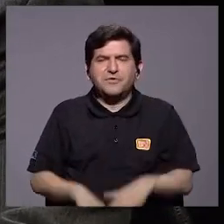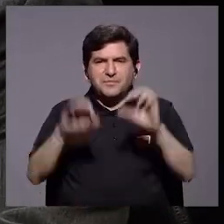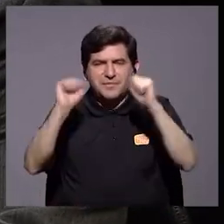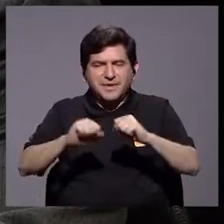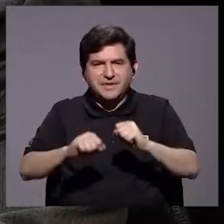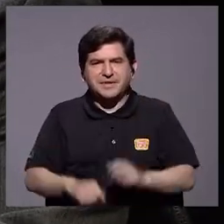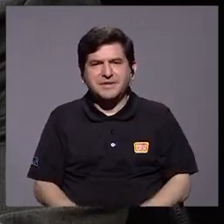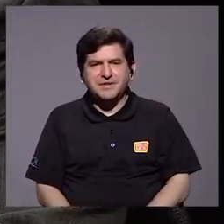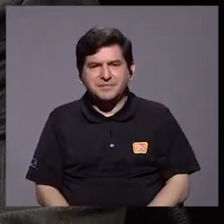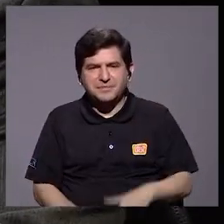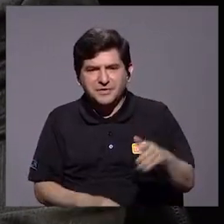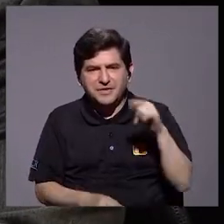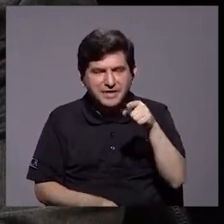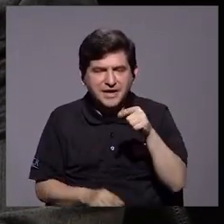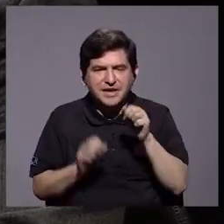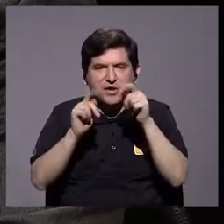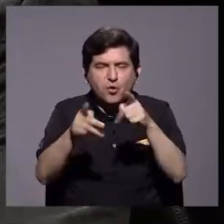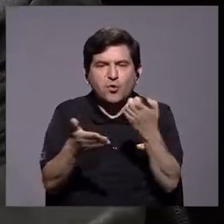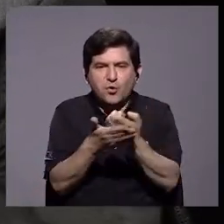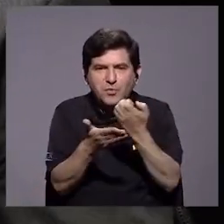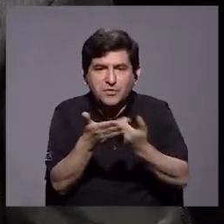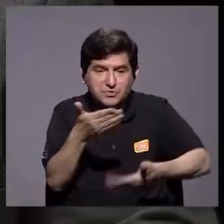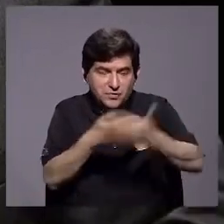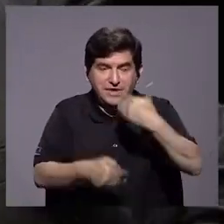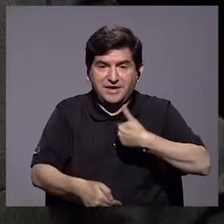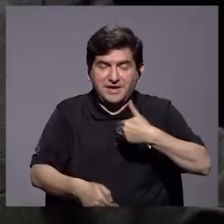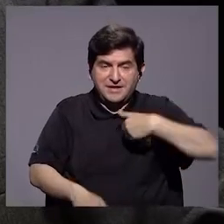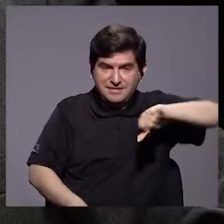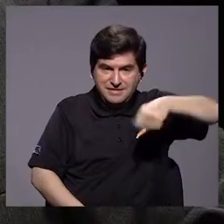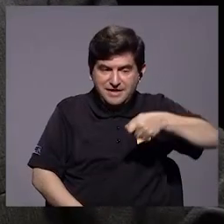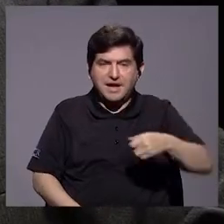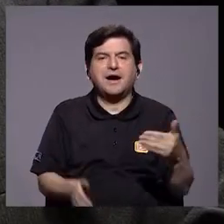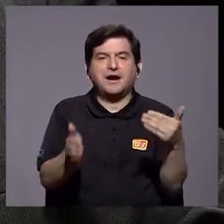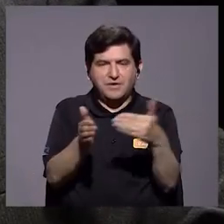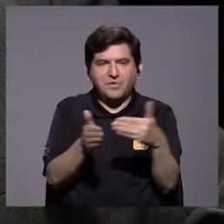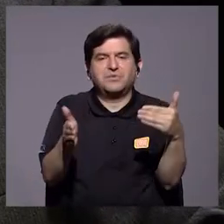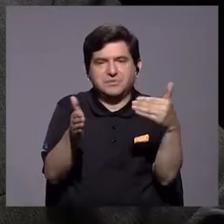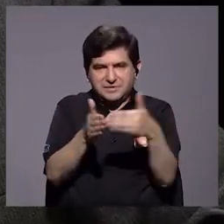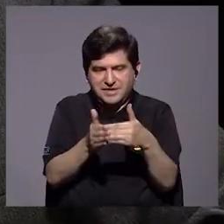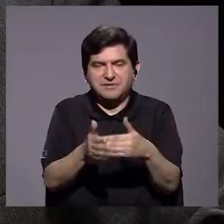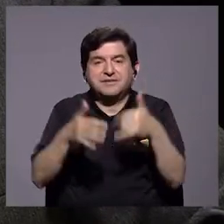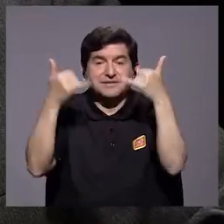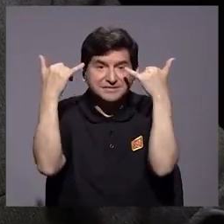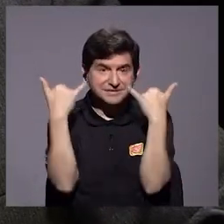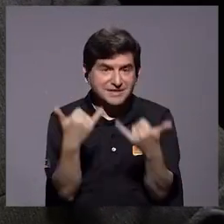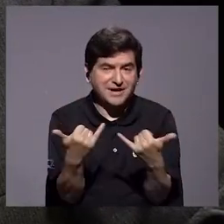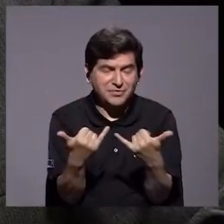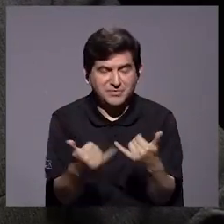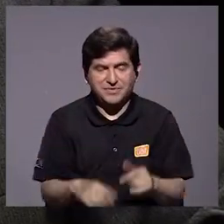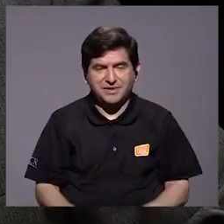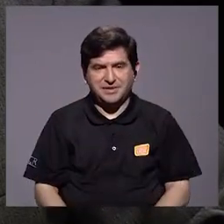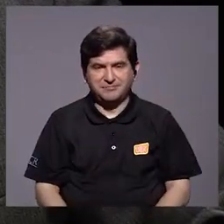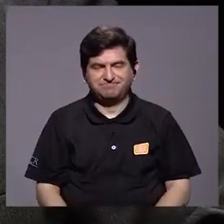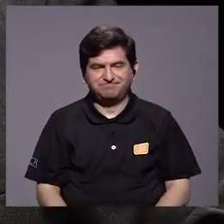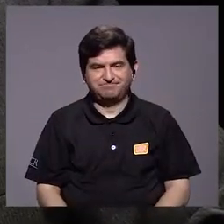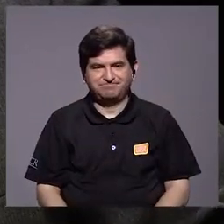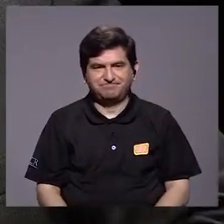esas posibilidades económicas que tenían ante los canales que ahora desgraciadamente pues